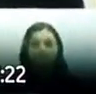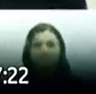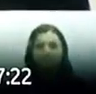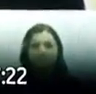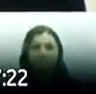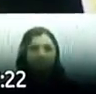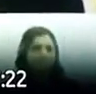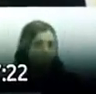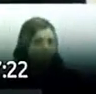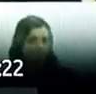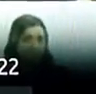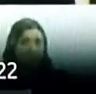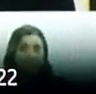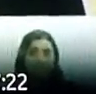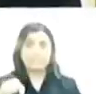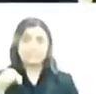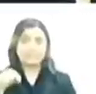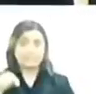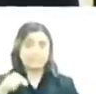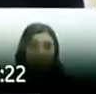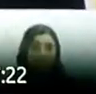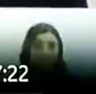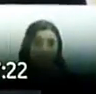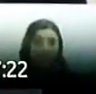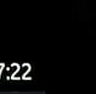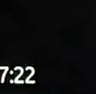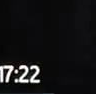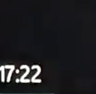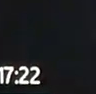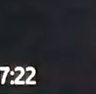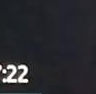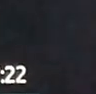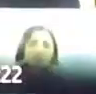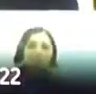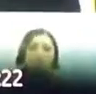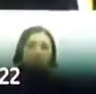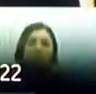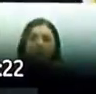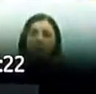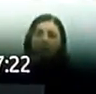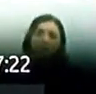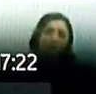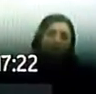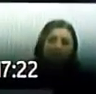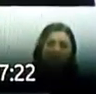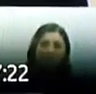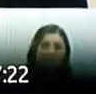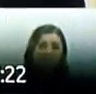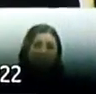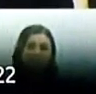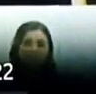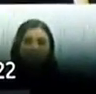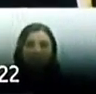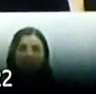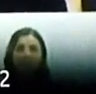una histórica participación democrática de